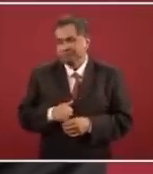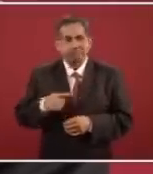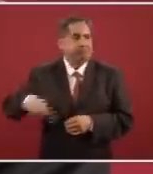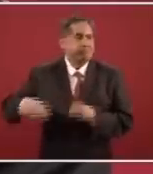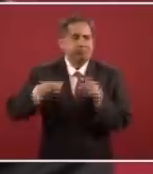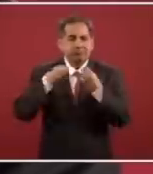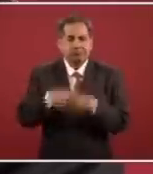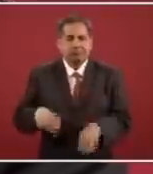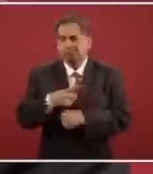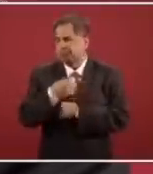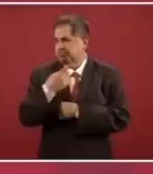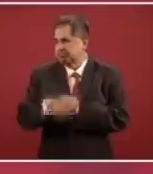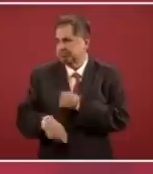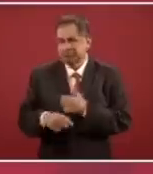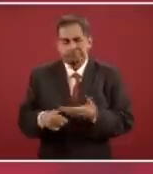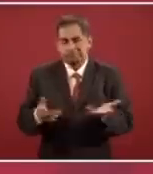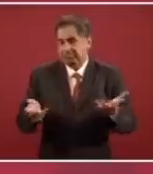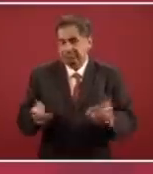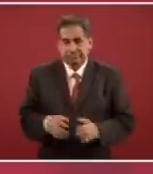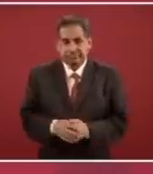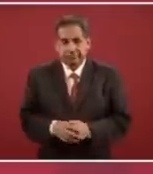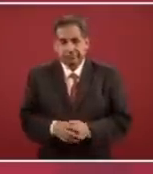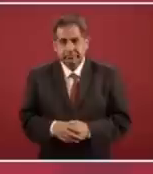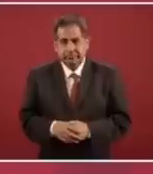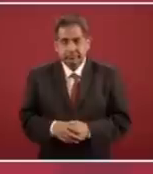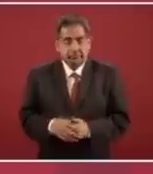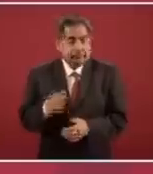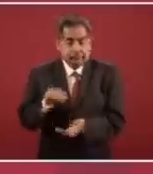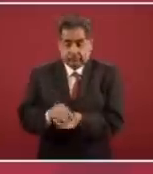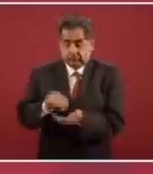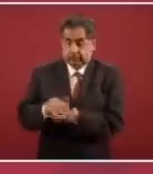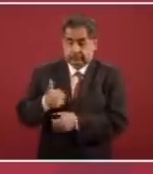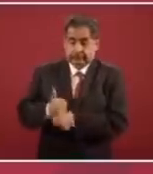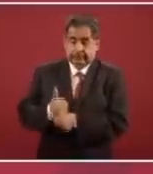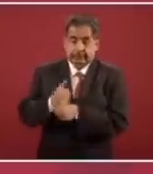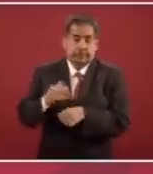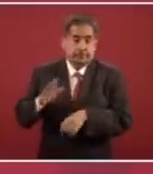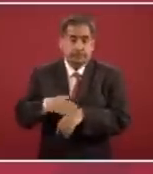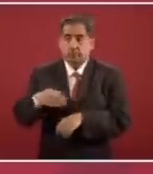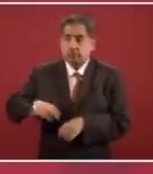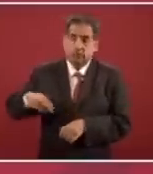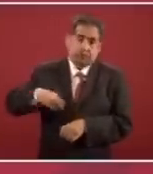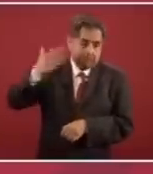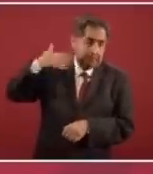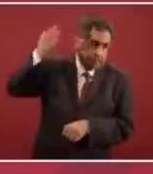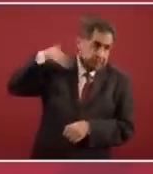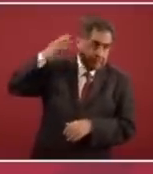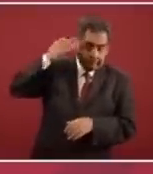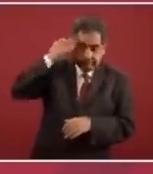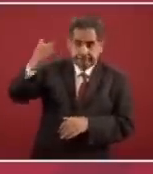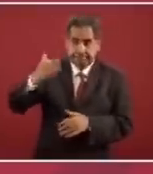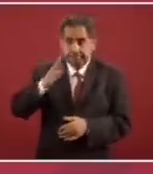dañinas. Bueno, todavía estamos padeciendo de esa estrategia,